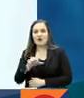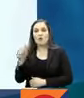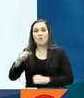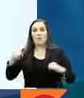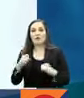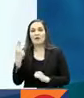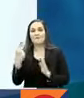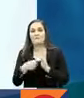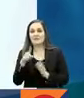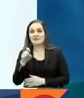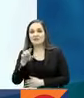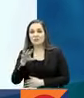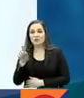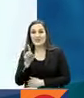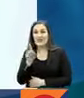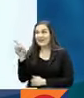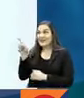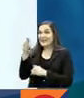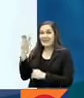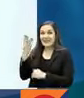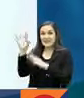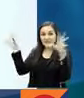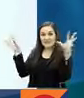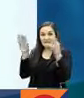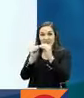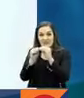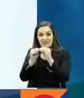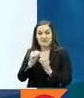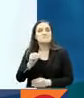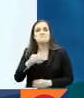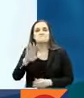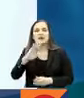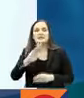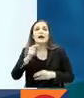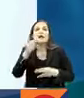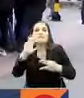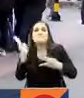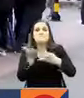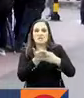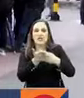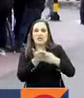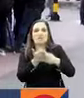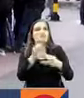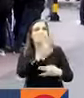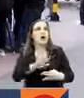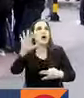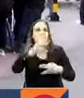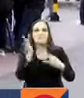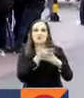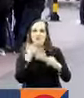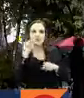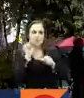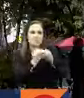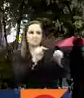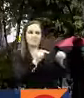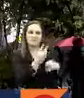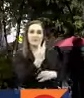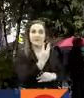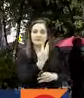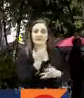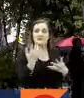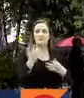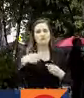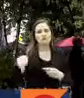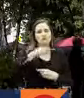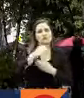1.658. Estas 3 acumularon 52,5% del total de casos de hoy. La tarea de cuidarnos está en manos de todos. Ante la nueva